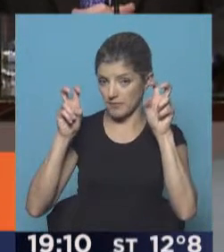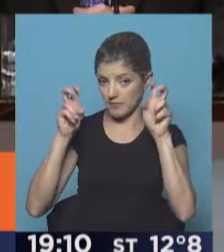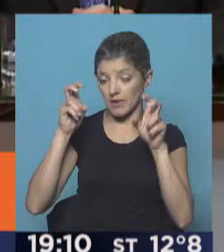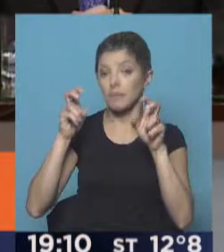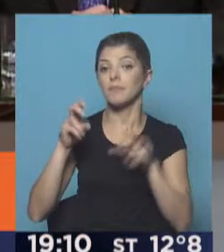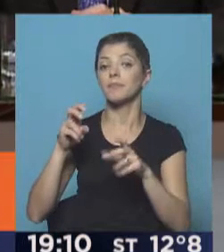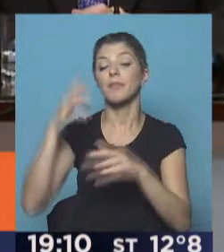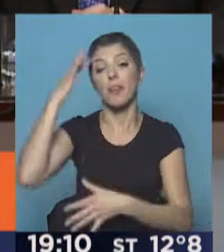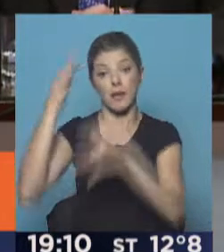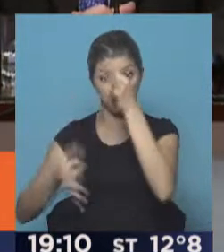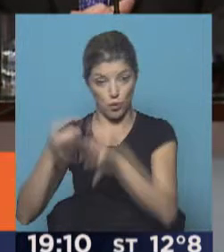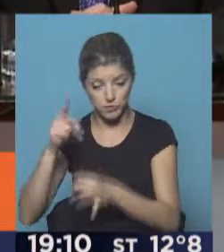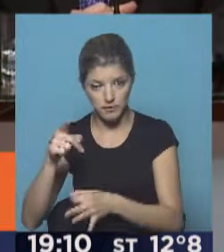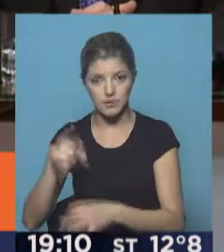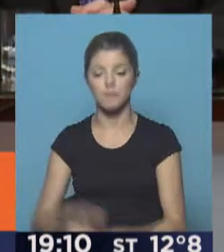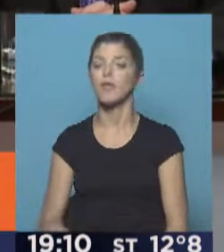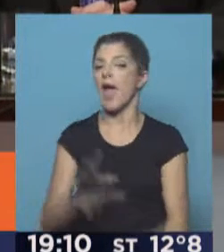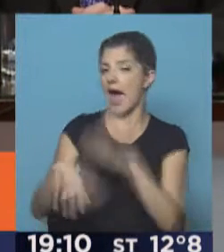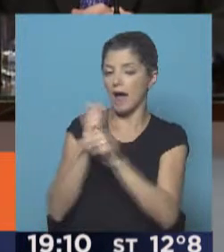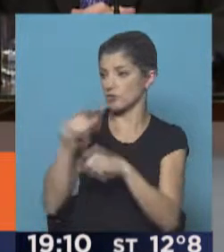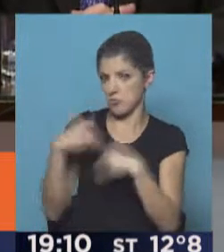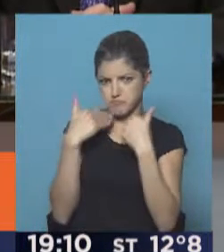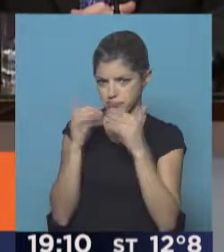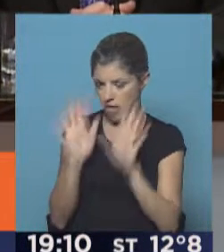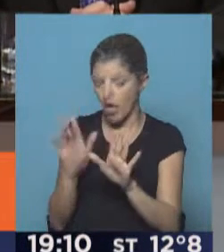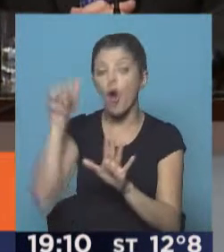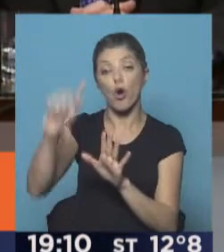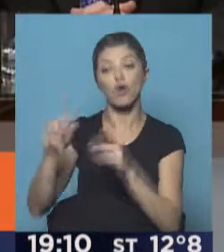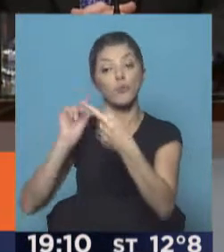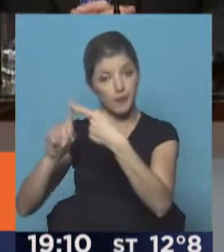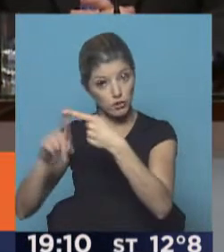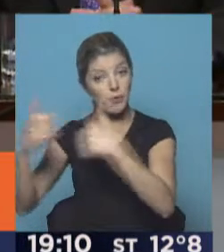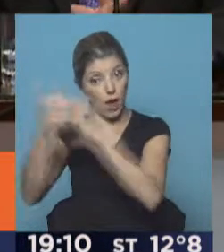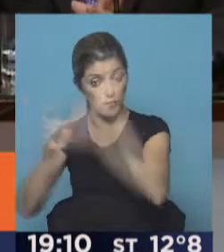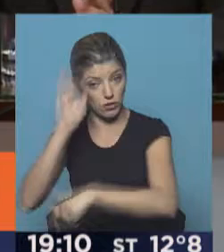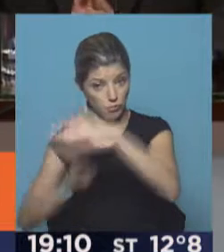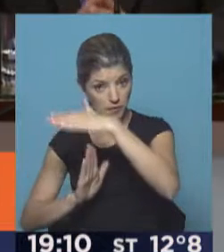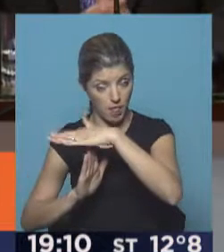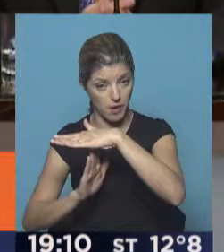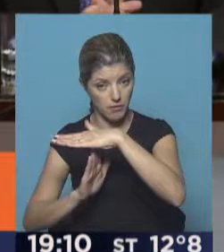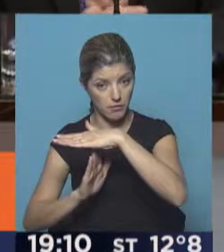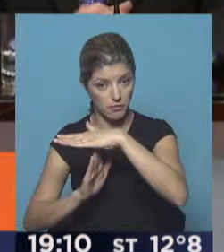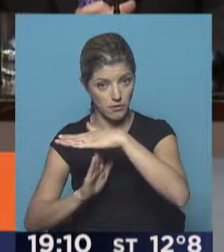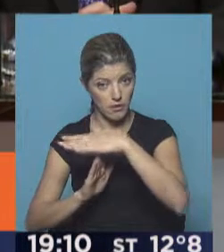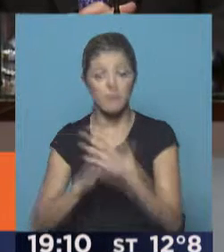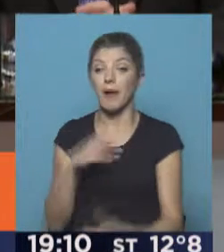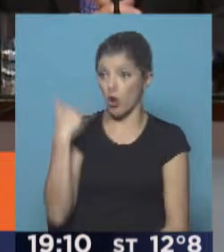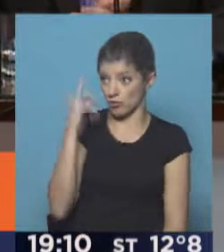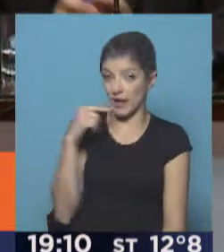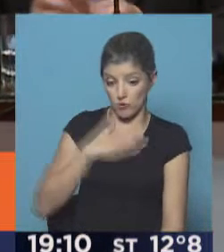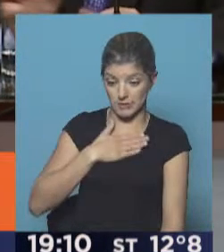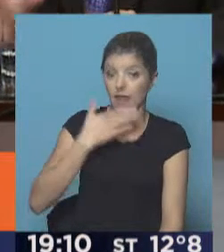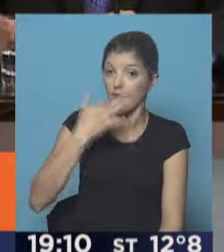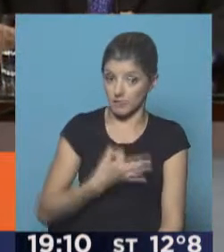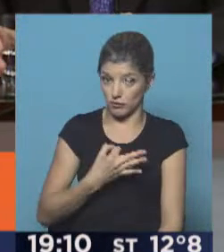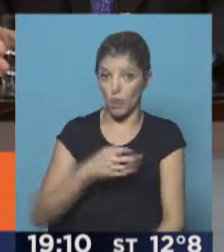hoy mantuvimos contacto institucional con la Corte para comunicarle que se iba a tomar esta decisión para que ellos también